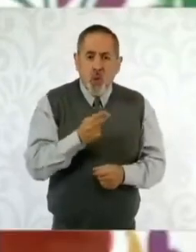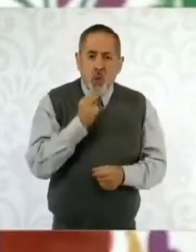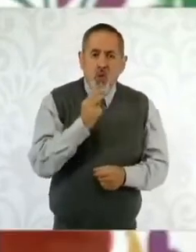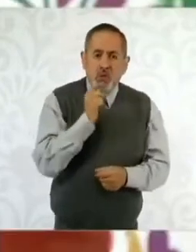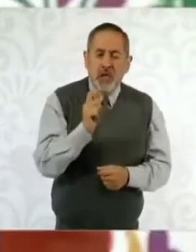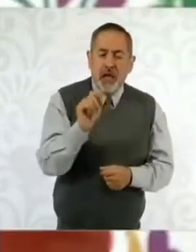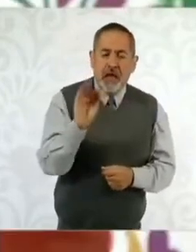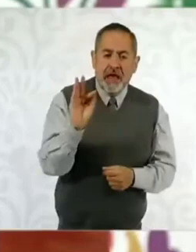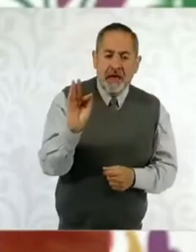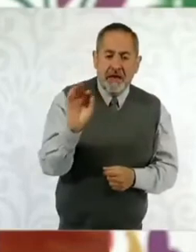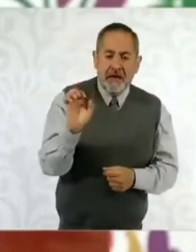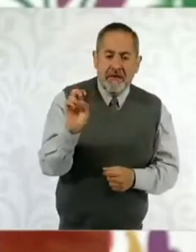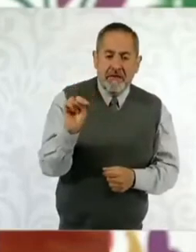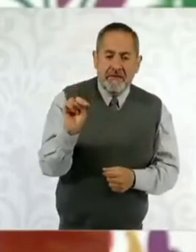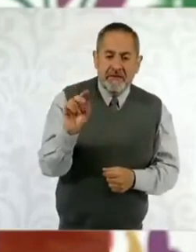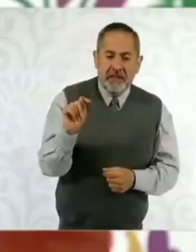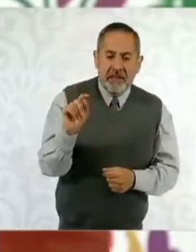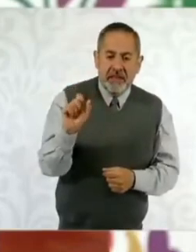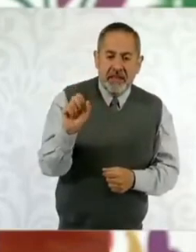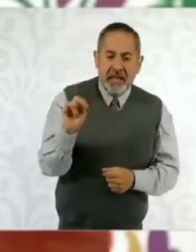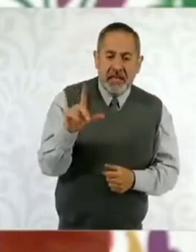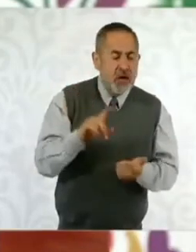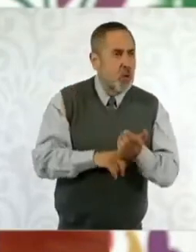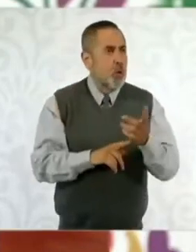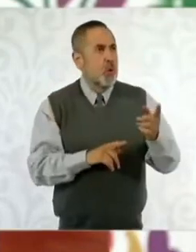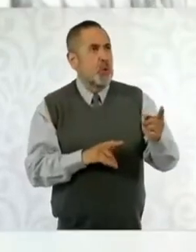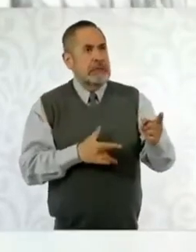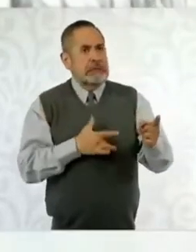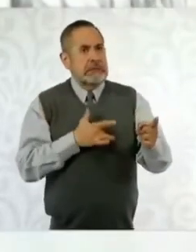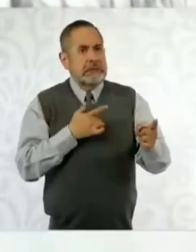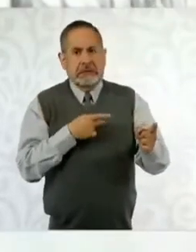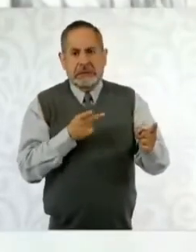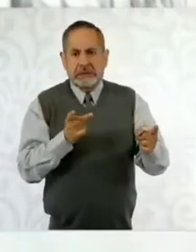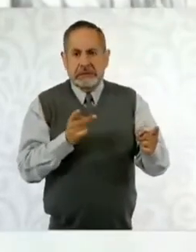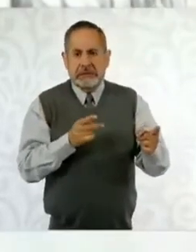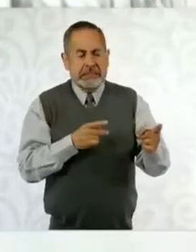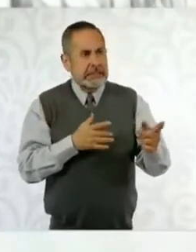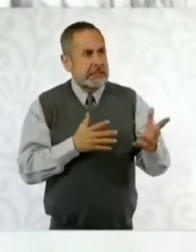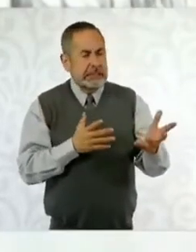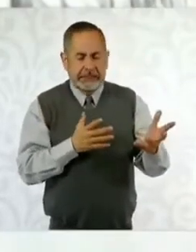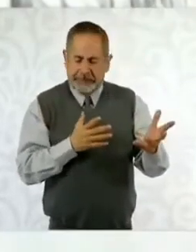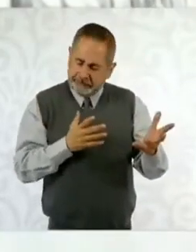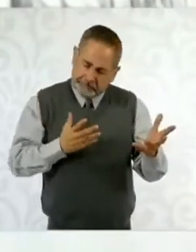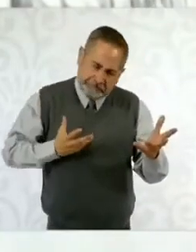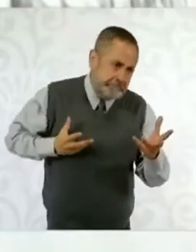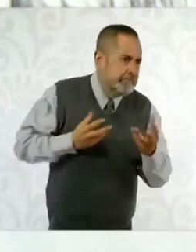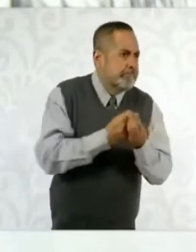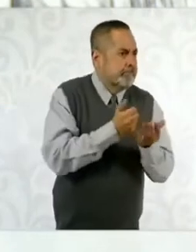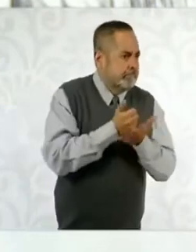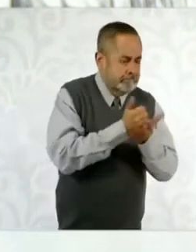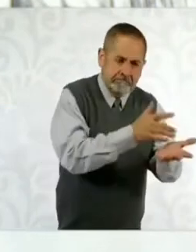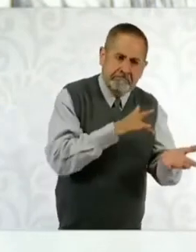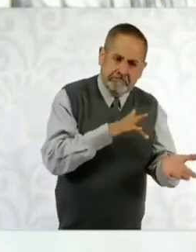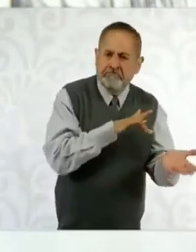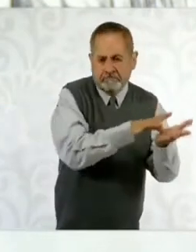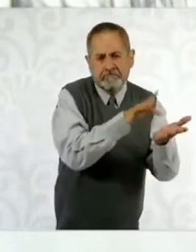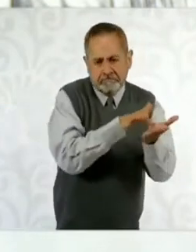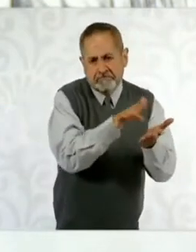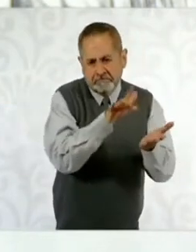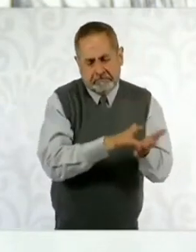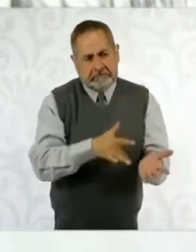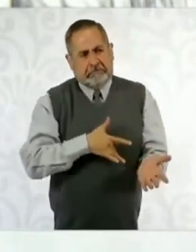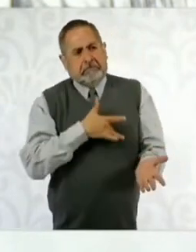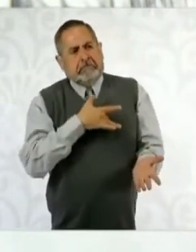Unidos hasta por razones humanitarias, pues nosotros, pues evidentemente a cualquier ser humano nos duele que